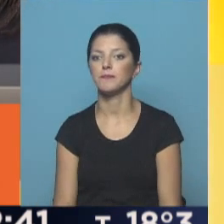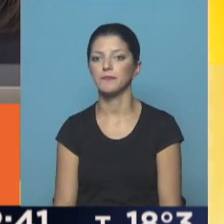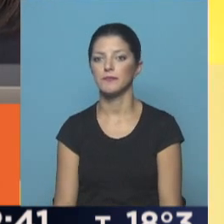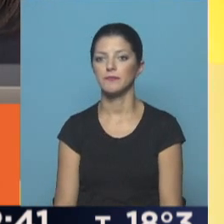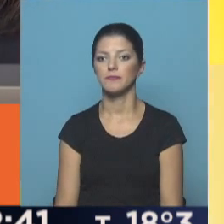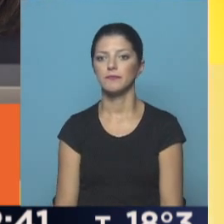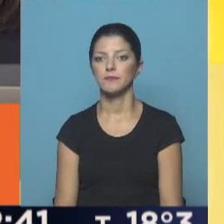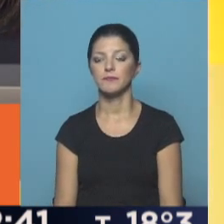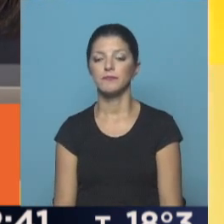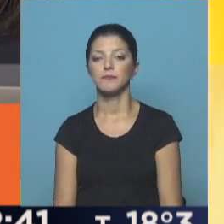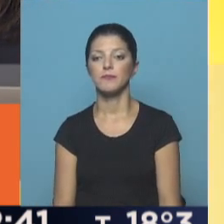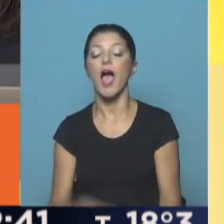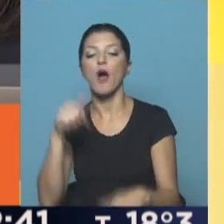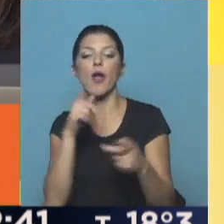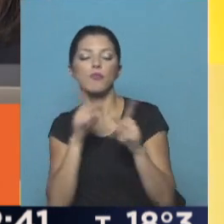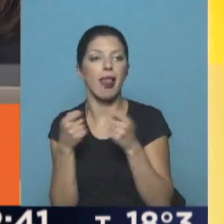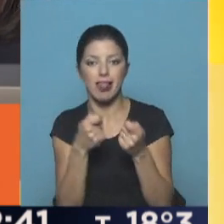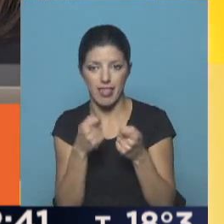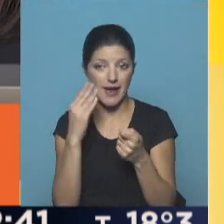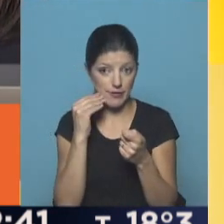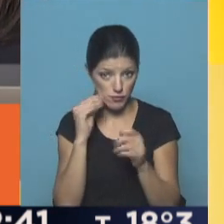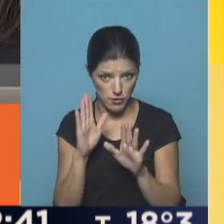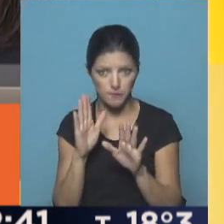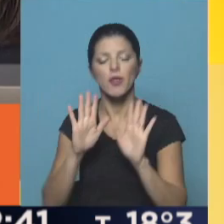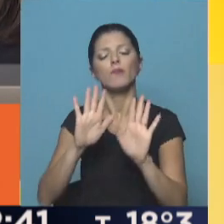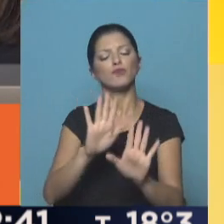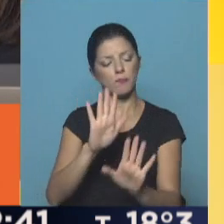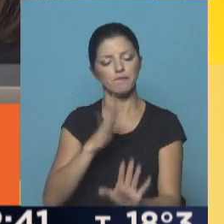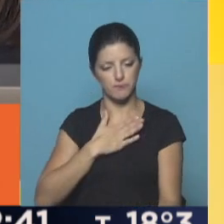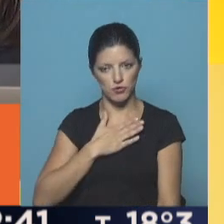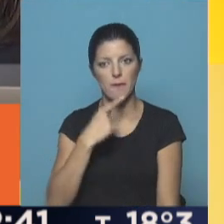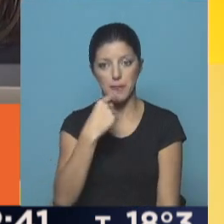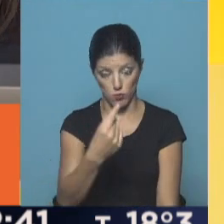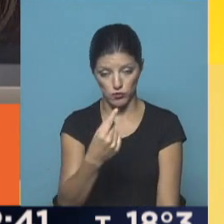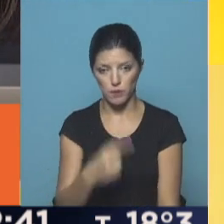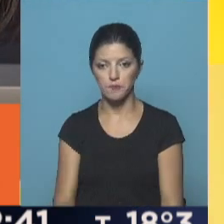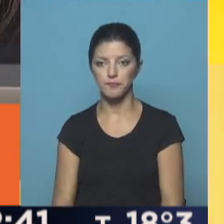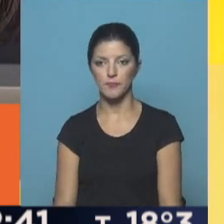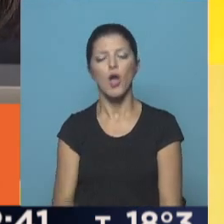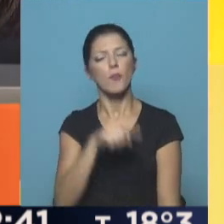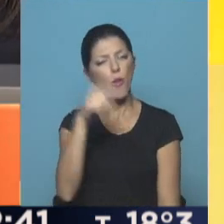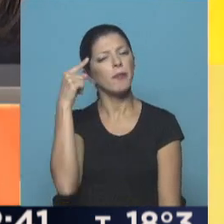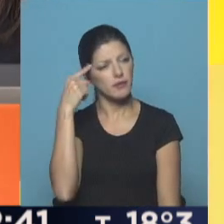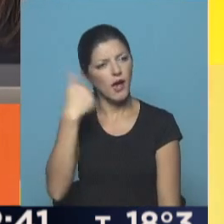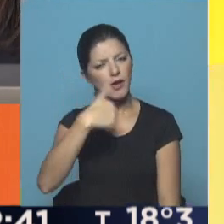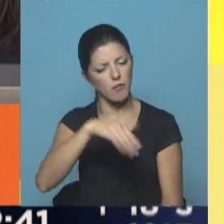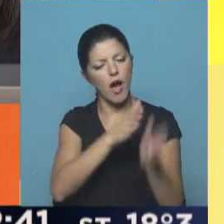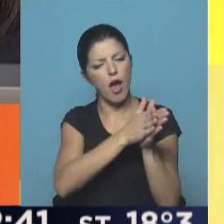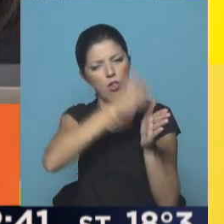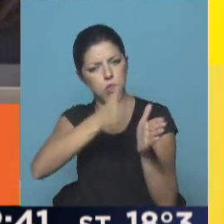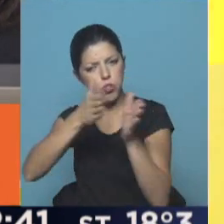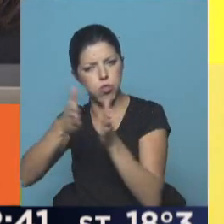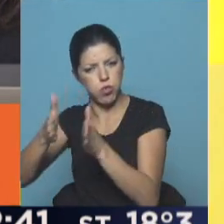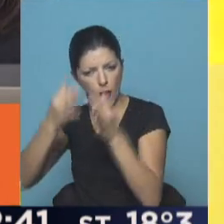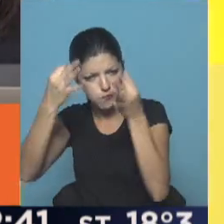Reino Unido y no hay mucho tiempo. Lo que yo te quiero preguntar es, digamos, ¿vos crees que se van a cumplir los pasos? Porque ahora todos quieren ir a